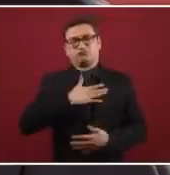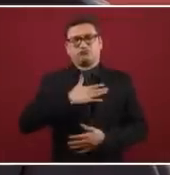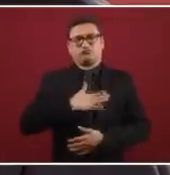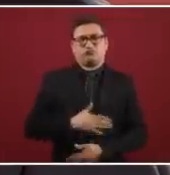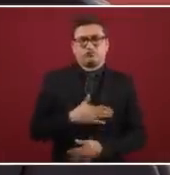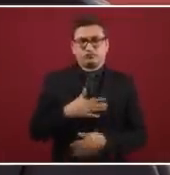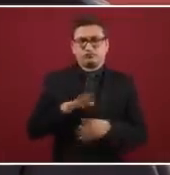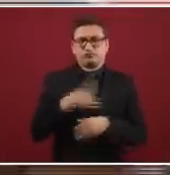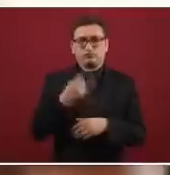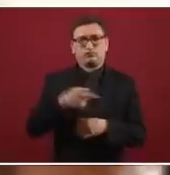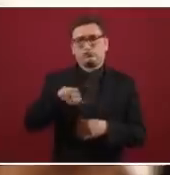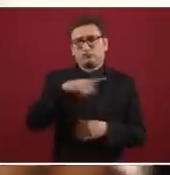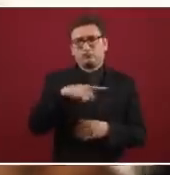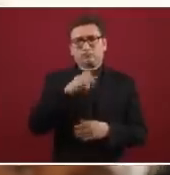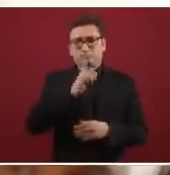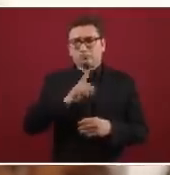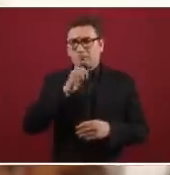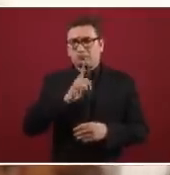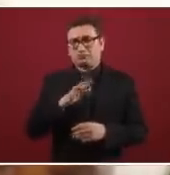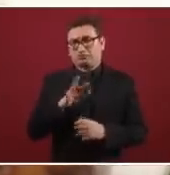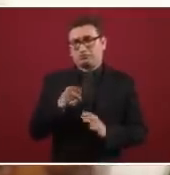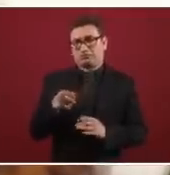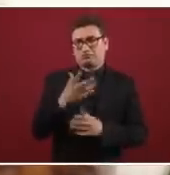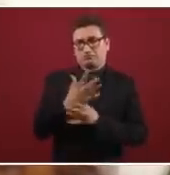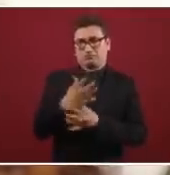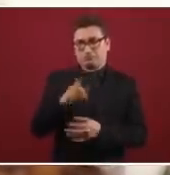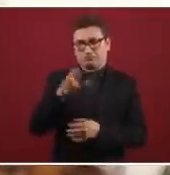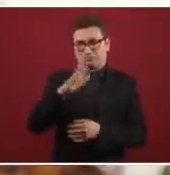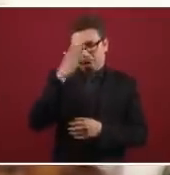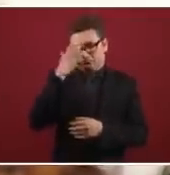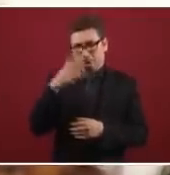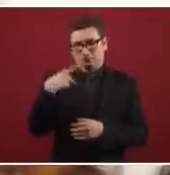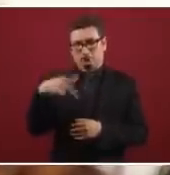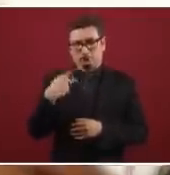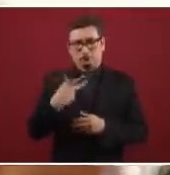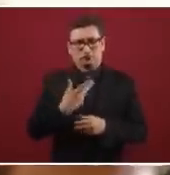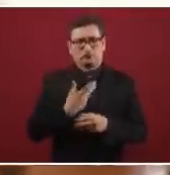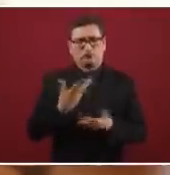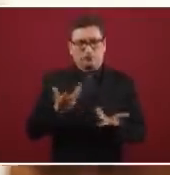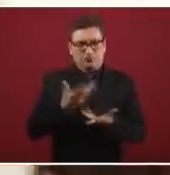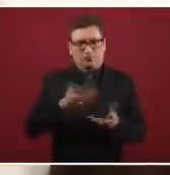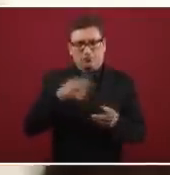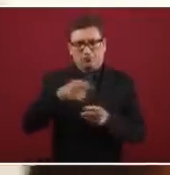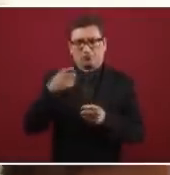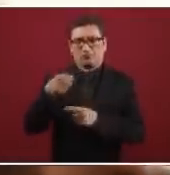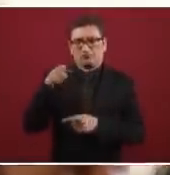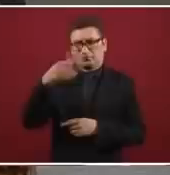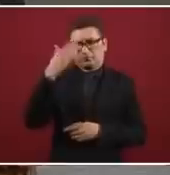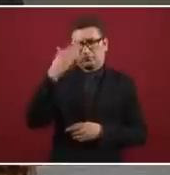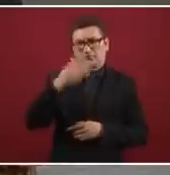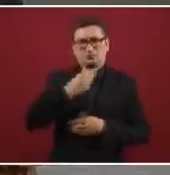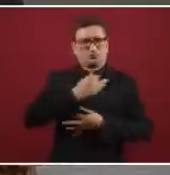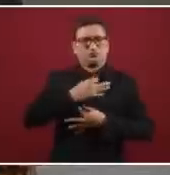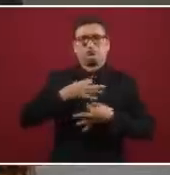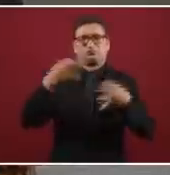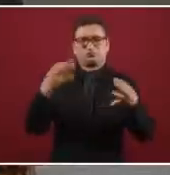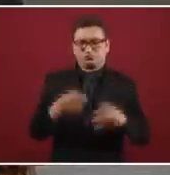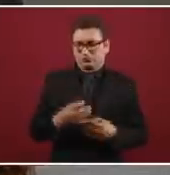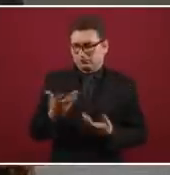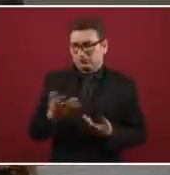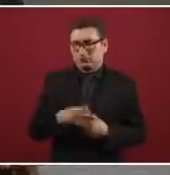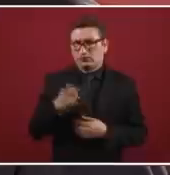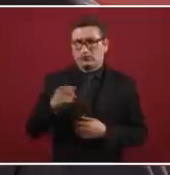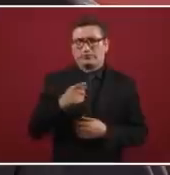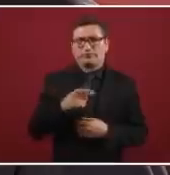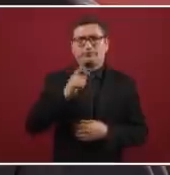amparada mediante mentiras? El que ella reconozca sus agresiones de manera pública a la agencia de noticias del Estado, ¿no está